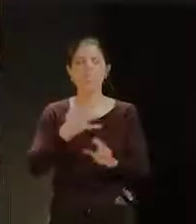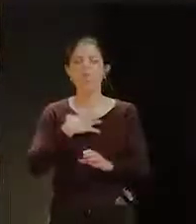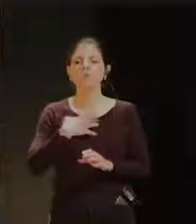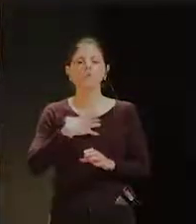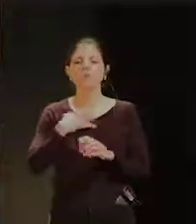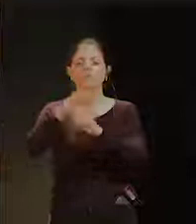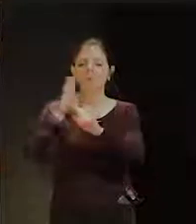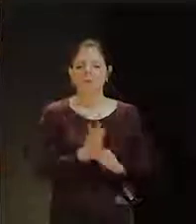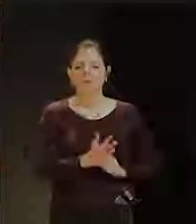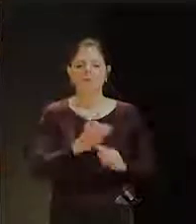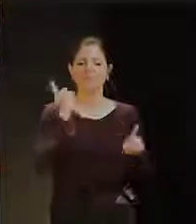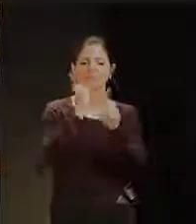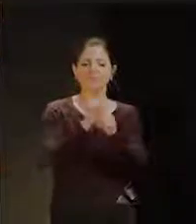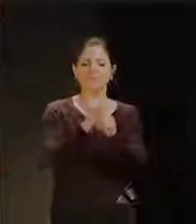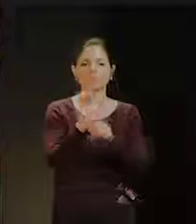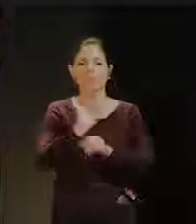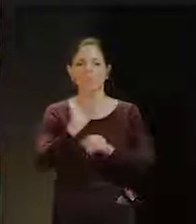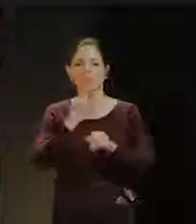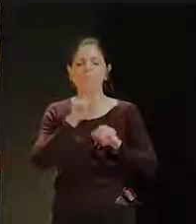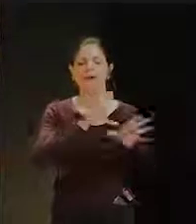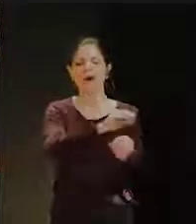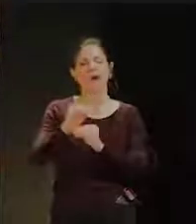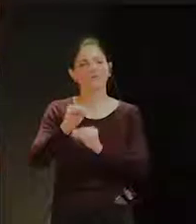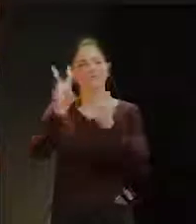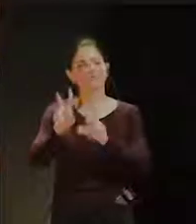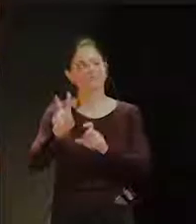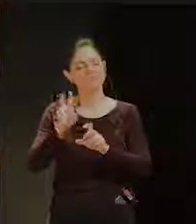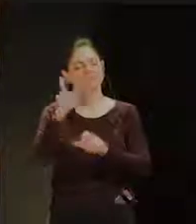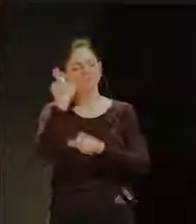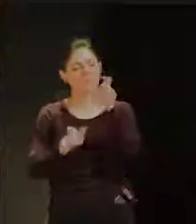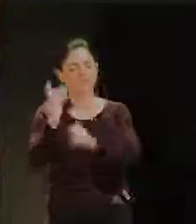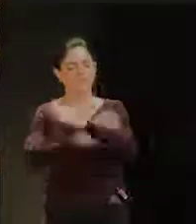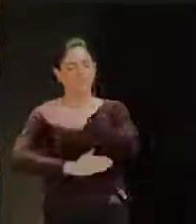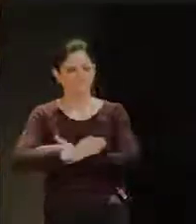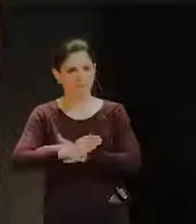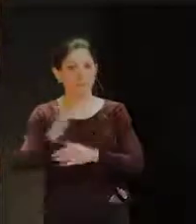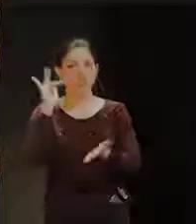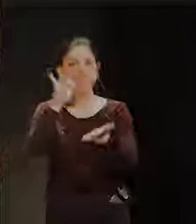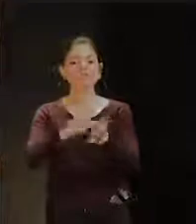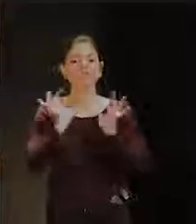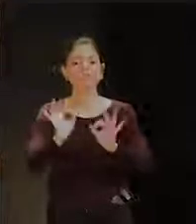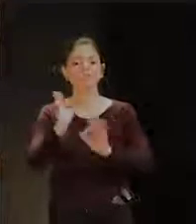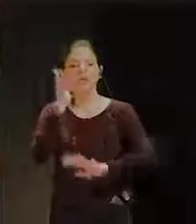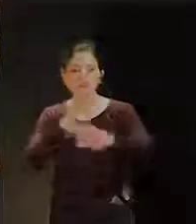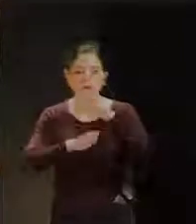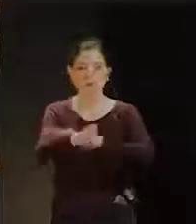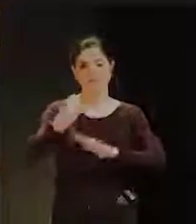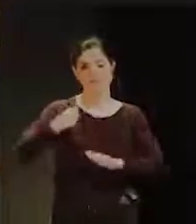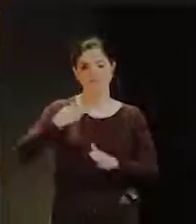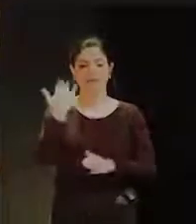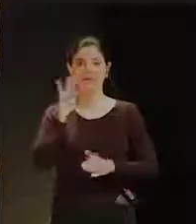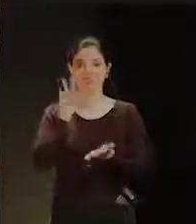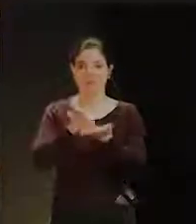puede discriminar contra o abusar de personas discapacitadas en el momento de acceder a estos